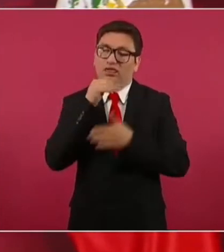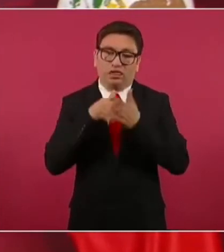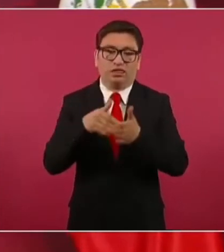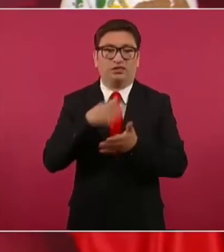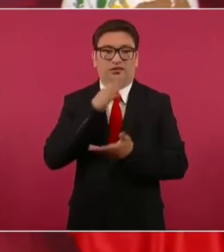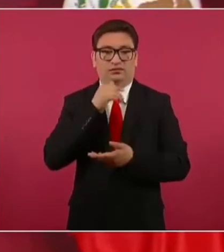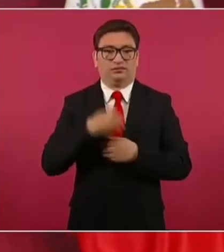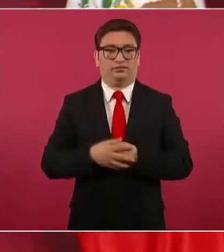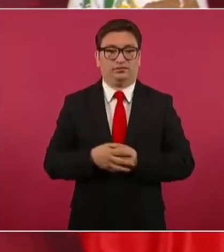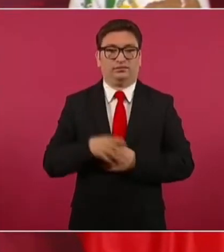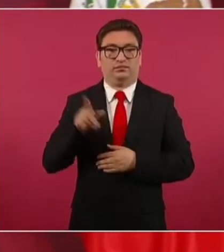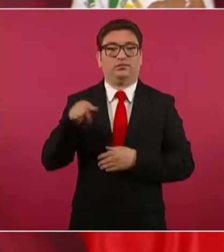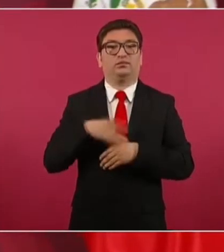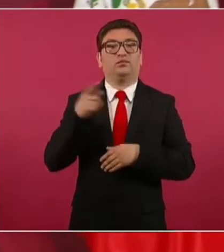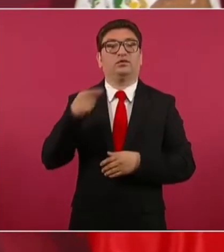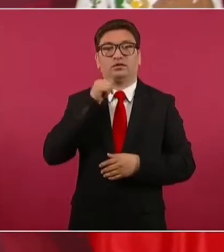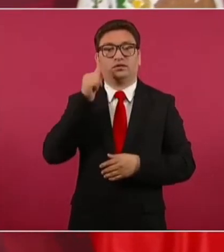Porque ayer estaba yo viendo un mensaje